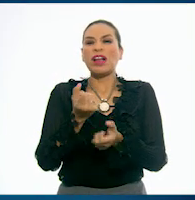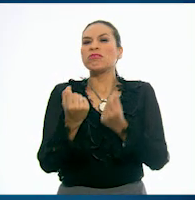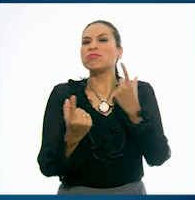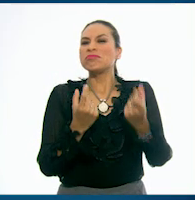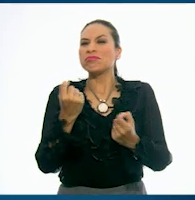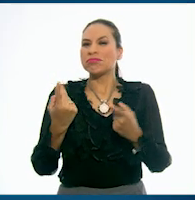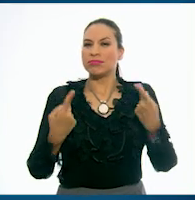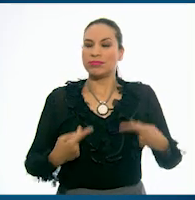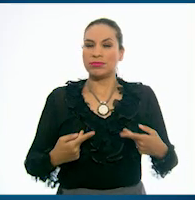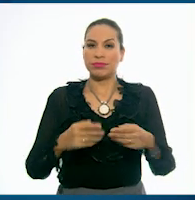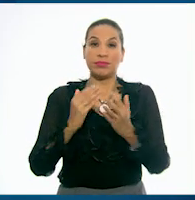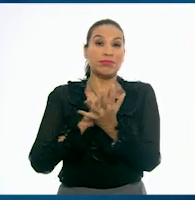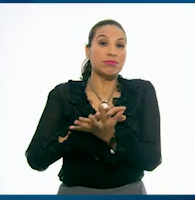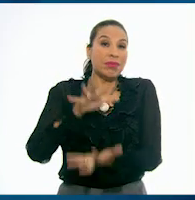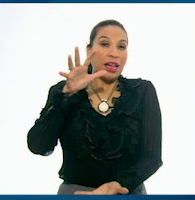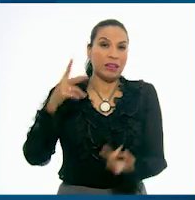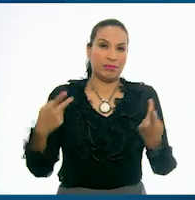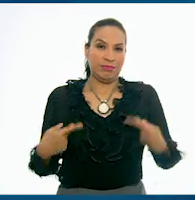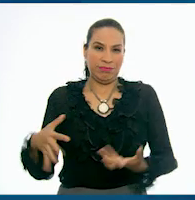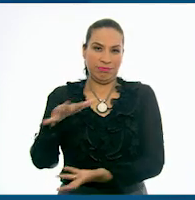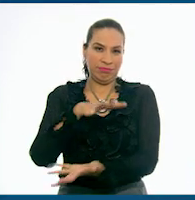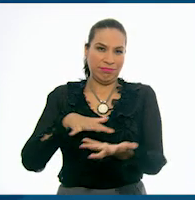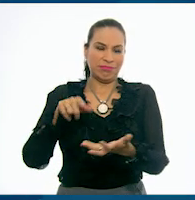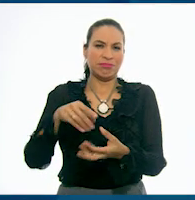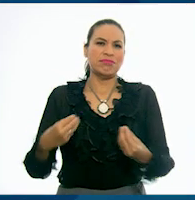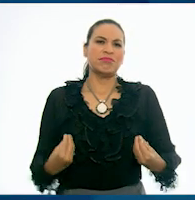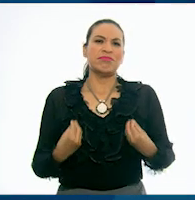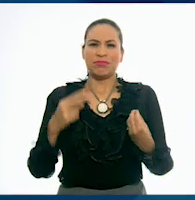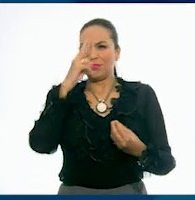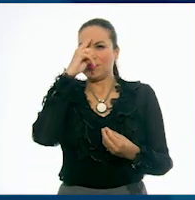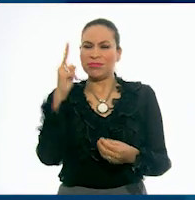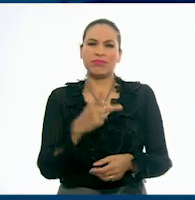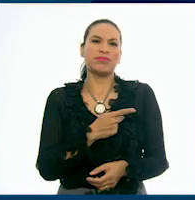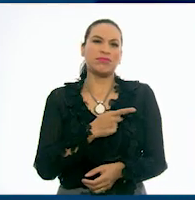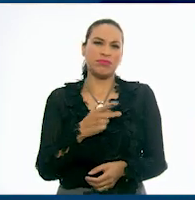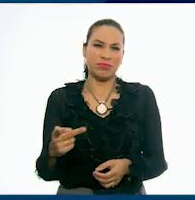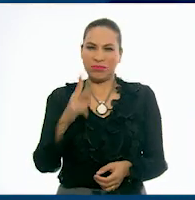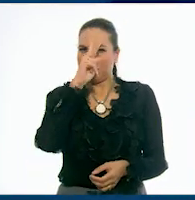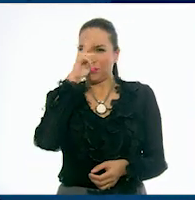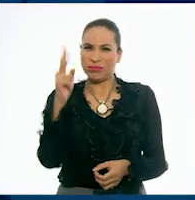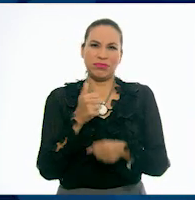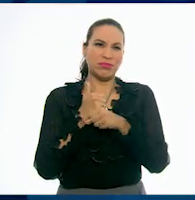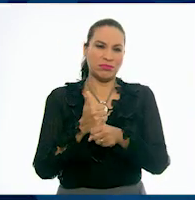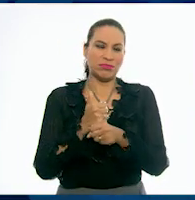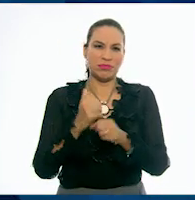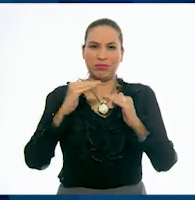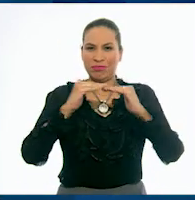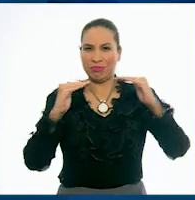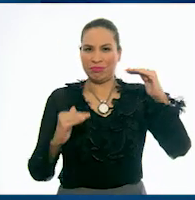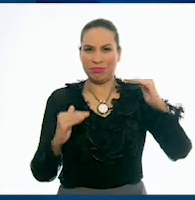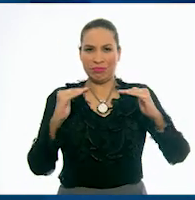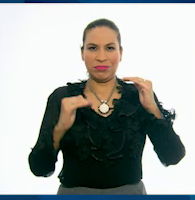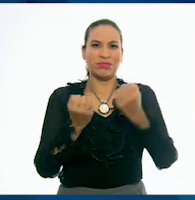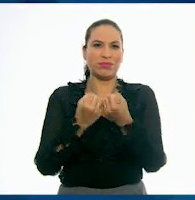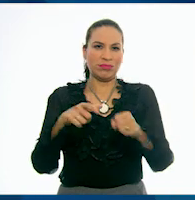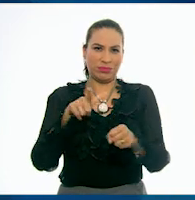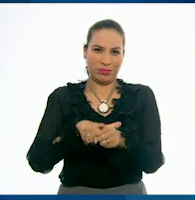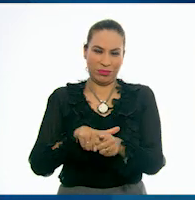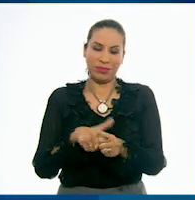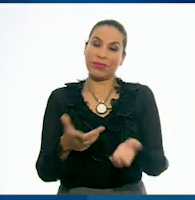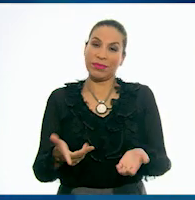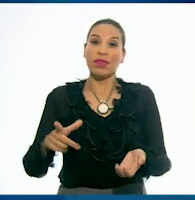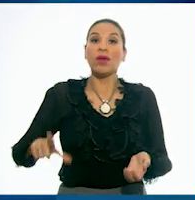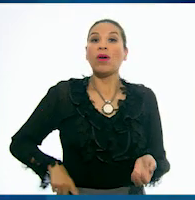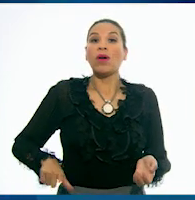cuantos, mientras que la mayoría de la gente vivía en condiciones de pobreza extrema y desigualdad social.